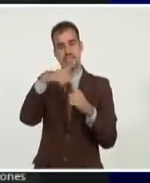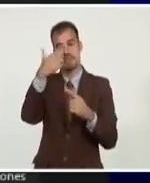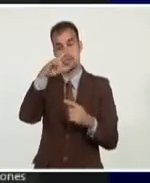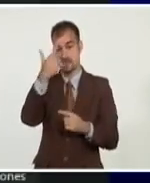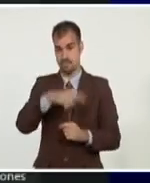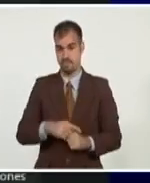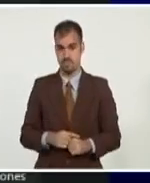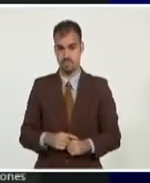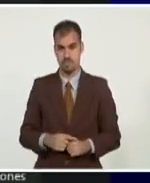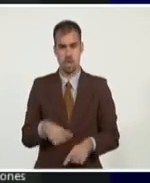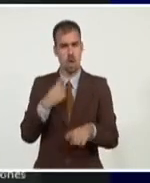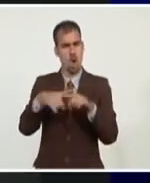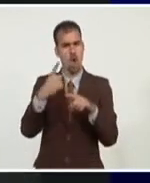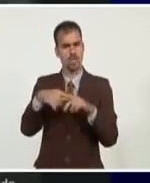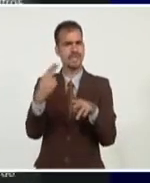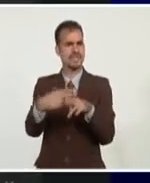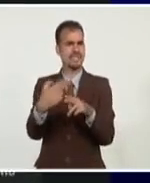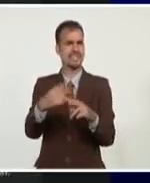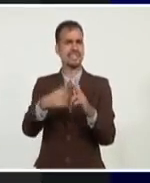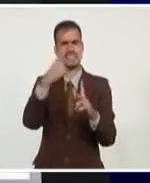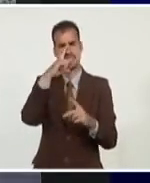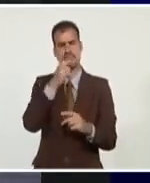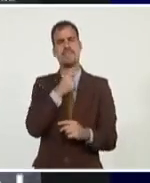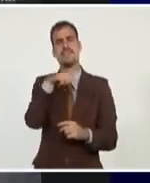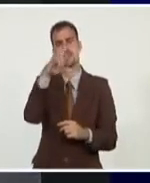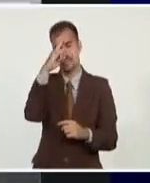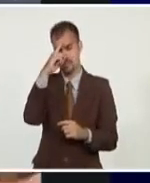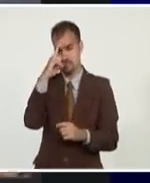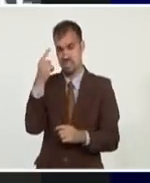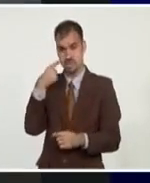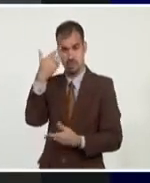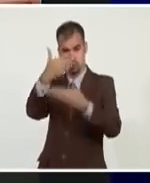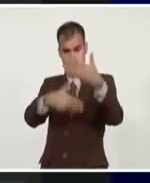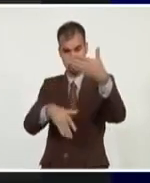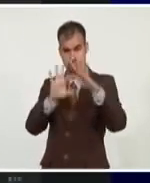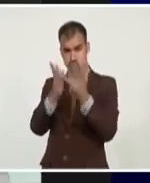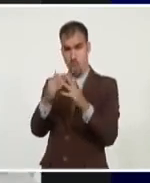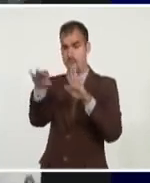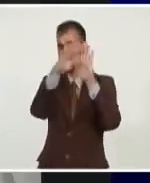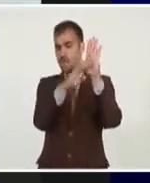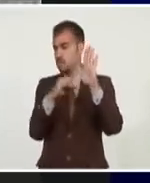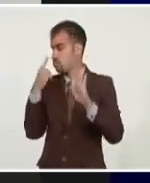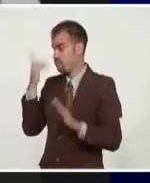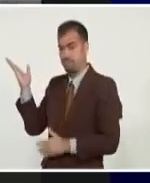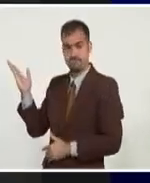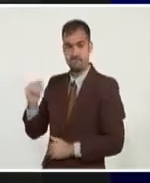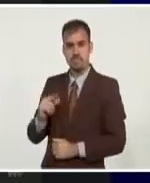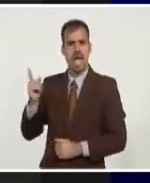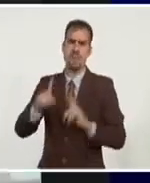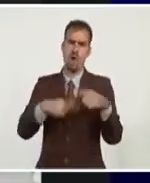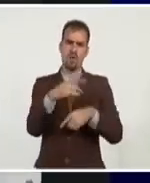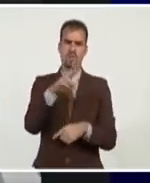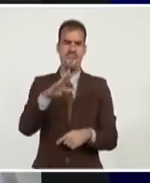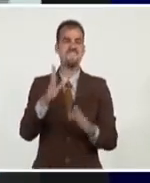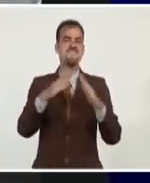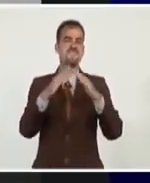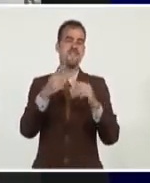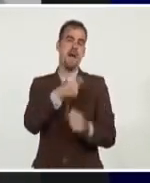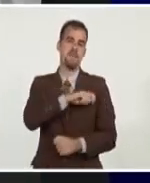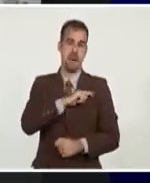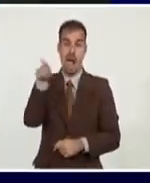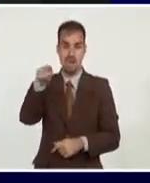Leiva Núñez, vamos a ver a Yanelis, aquí está su perfil también, contrarrevolucionaria cubana radicada en España, organiza desde allá